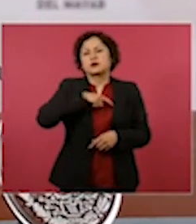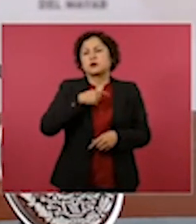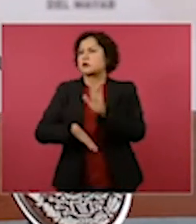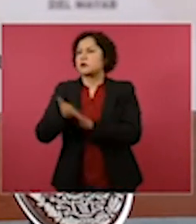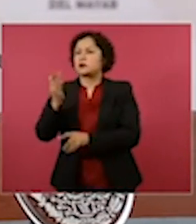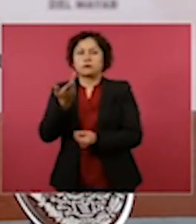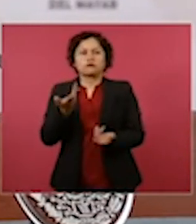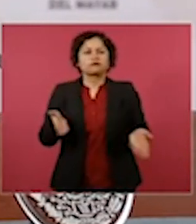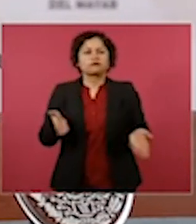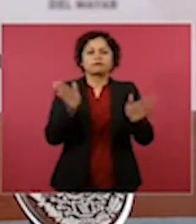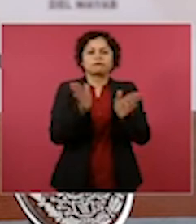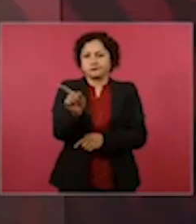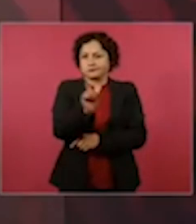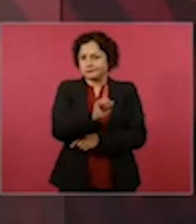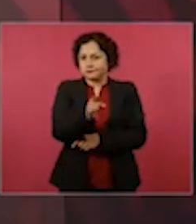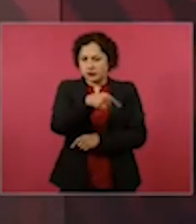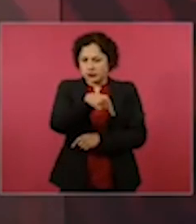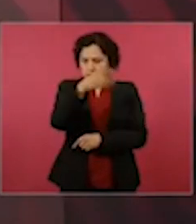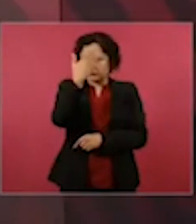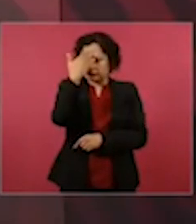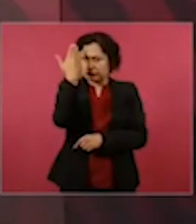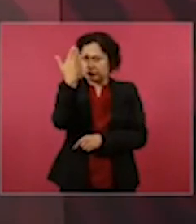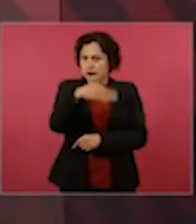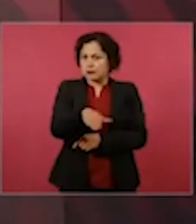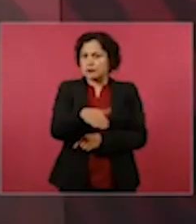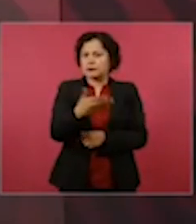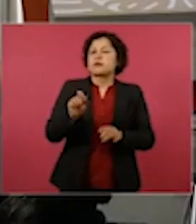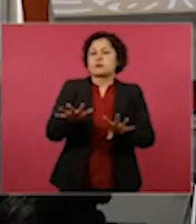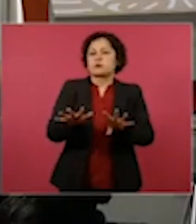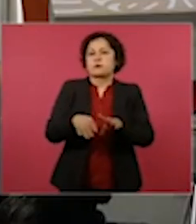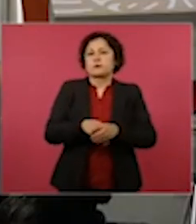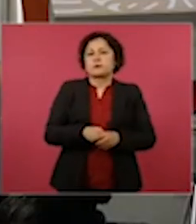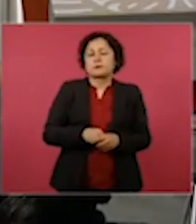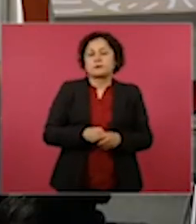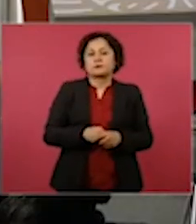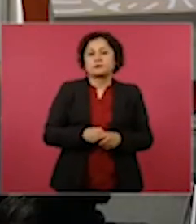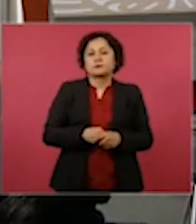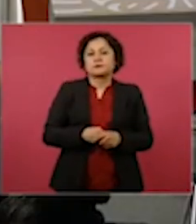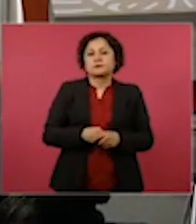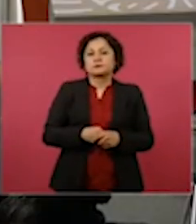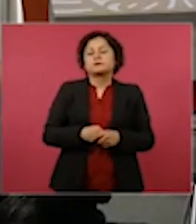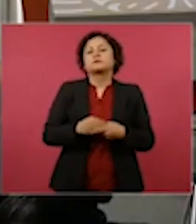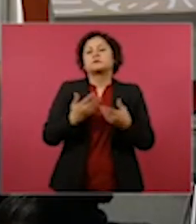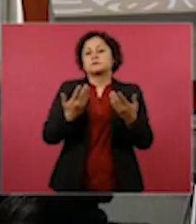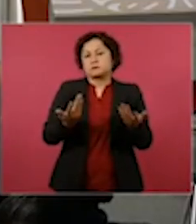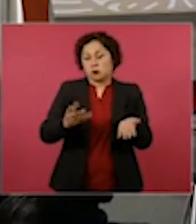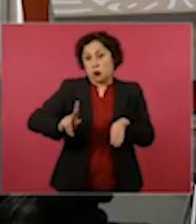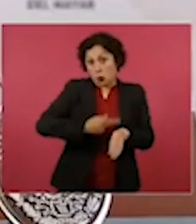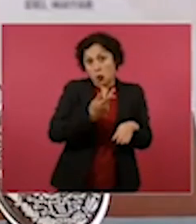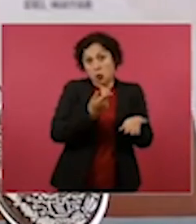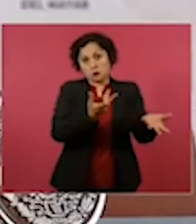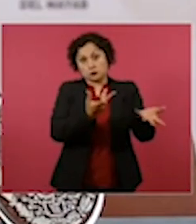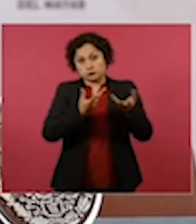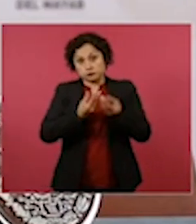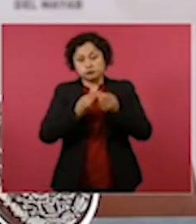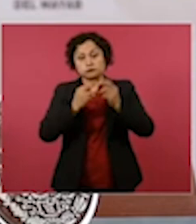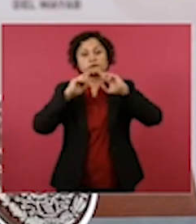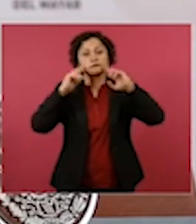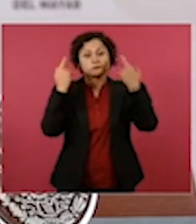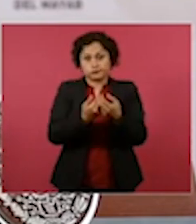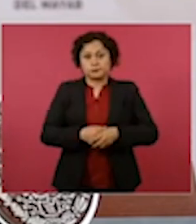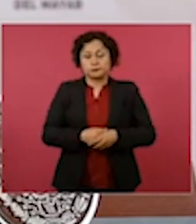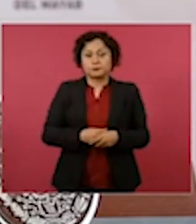haber carpetazo, es un expediente abierto. Nos vamos a volver a reunir el día